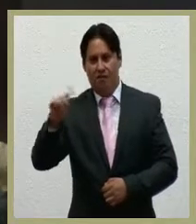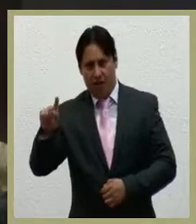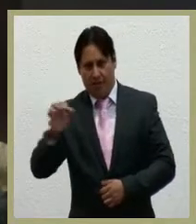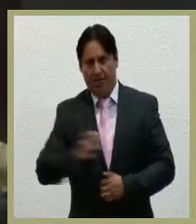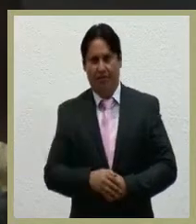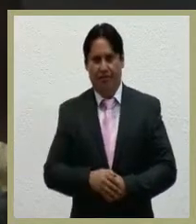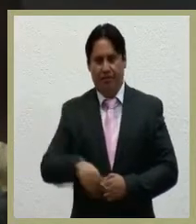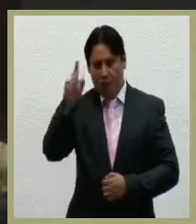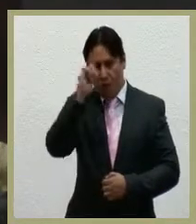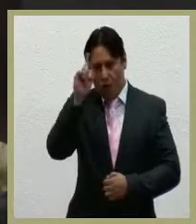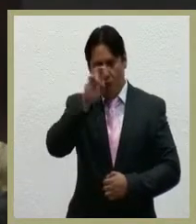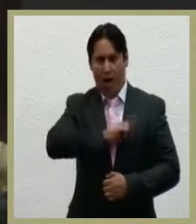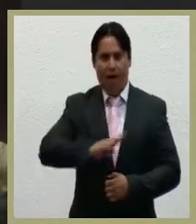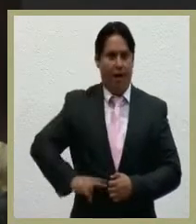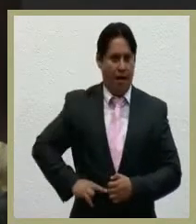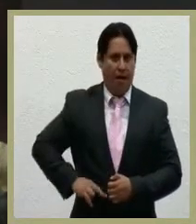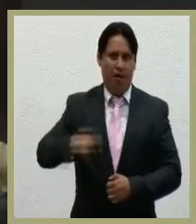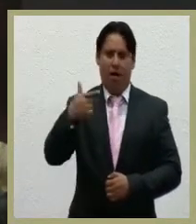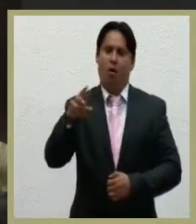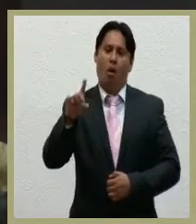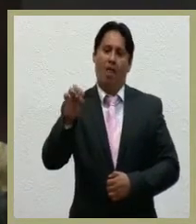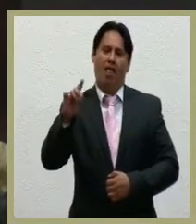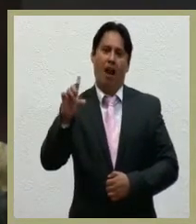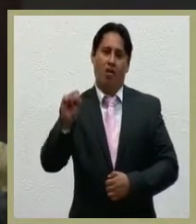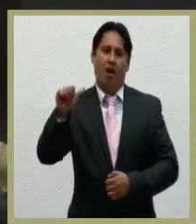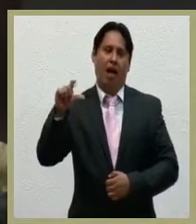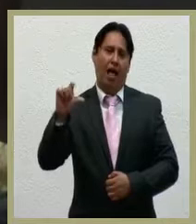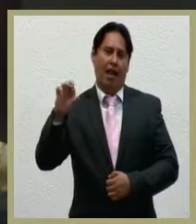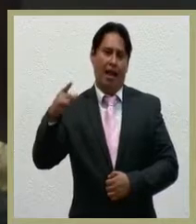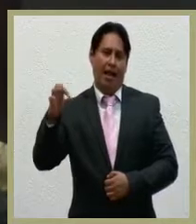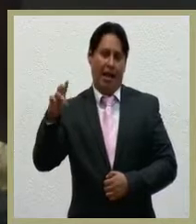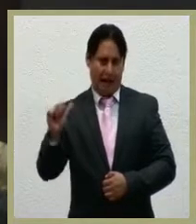Concejal regidor Guadalupe Alegría Cruz.